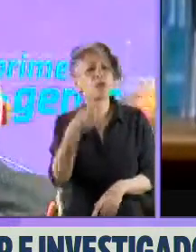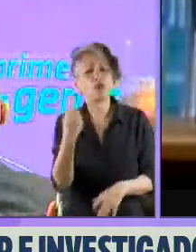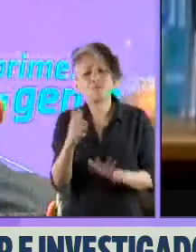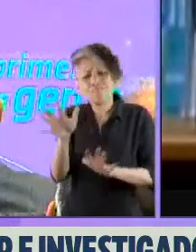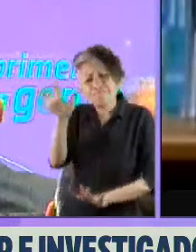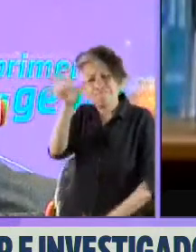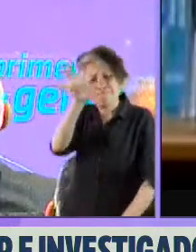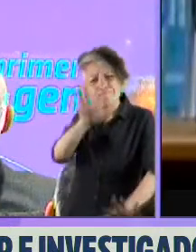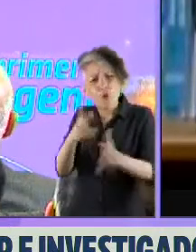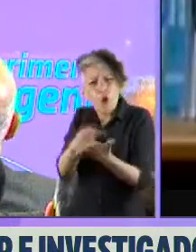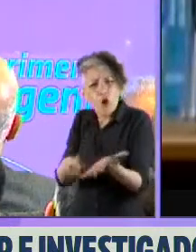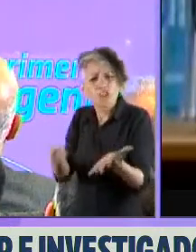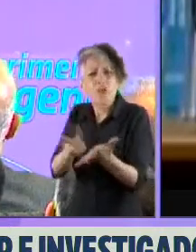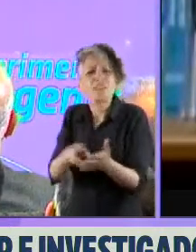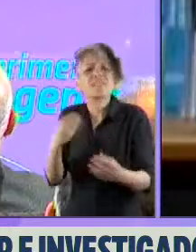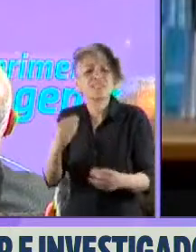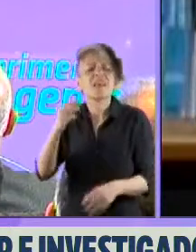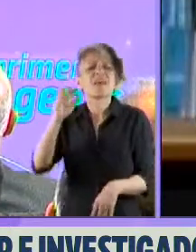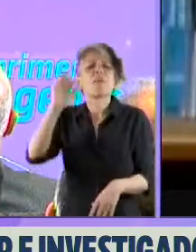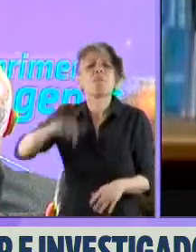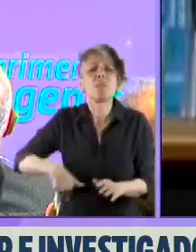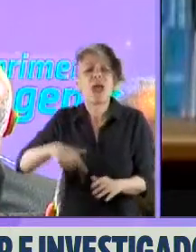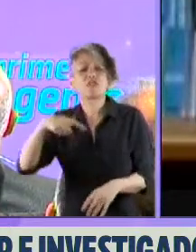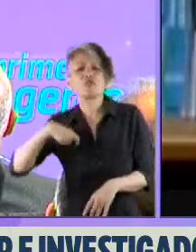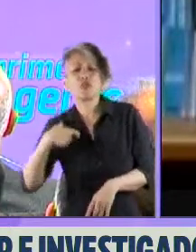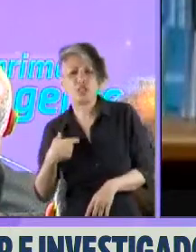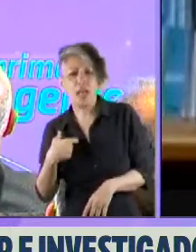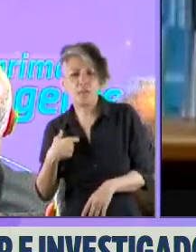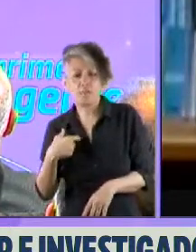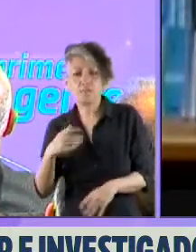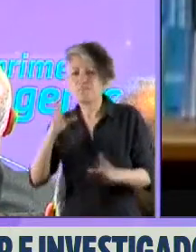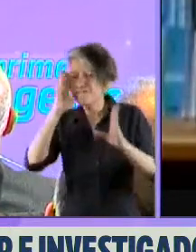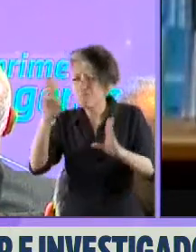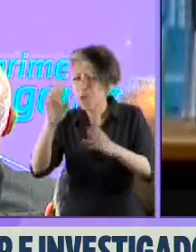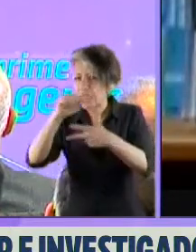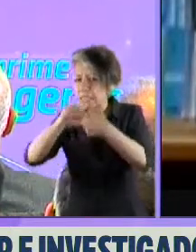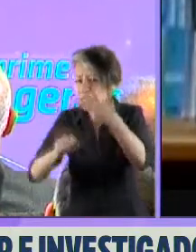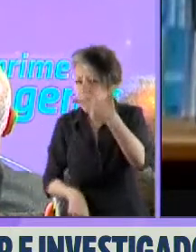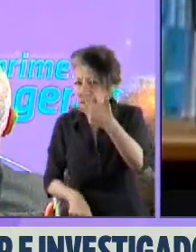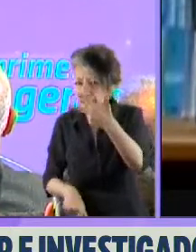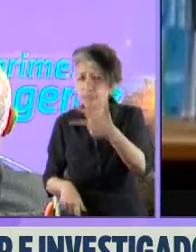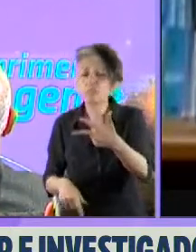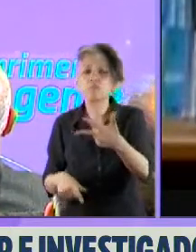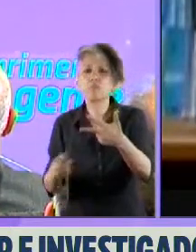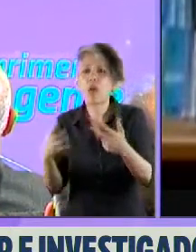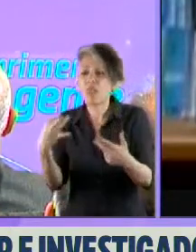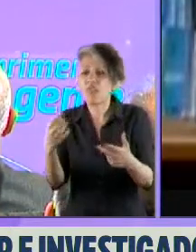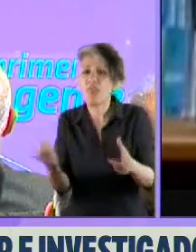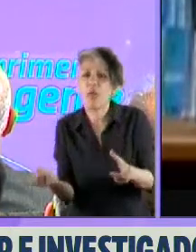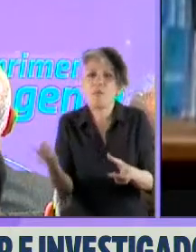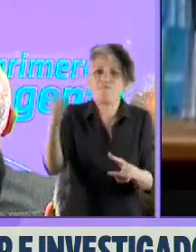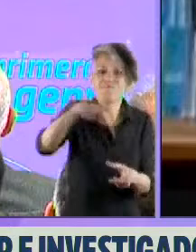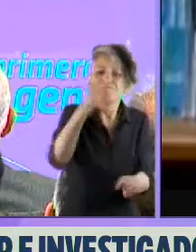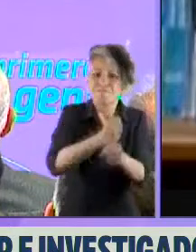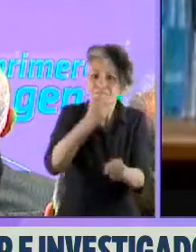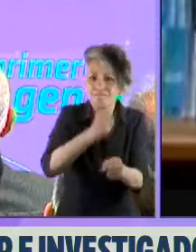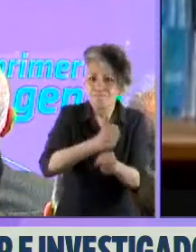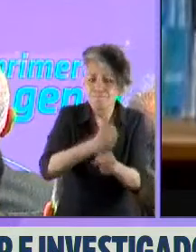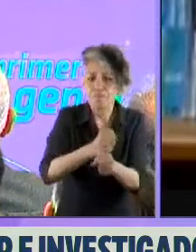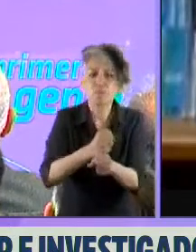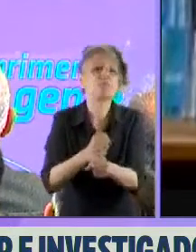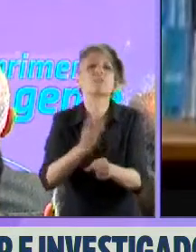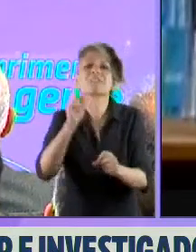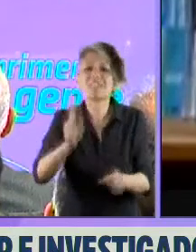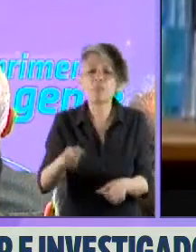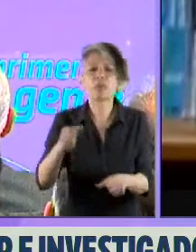políticas, a algunas políticas del gobierno anterior, porque uh-huh. Massa dice, no vamos a requerir más financiamiento